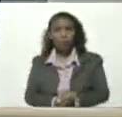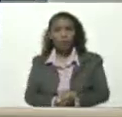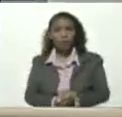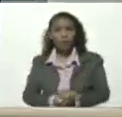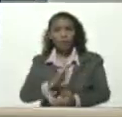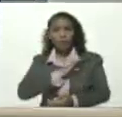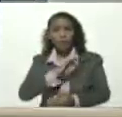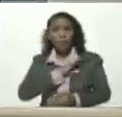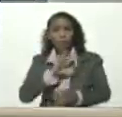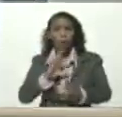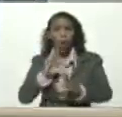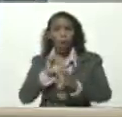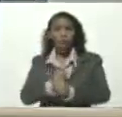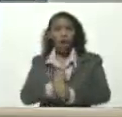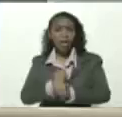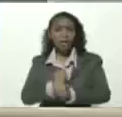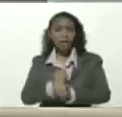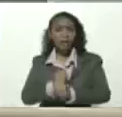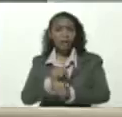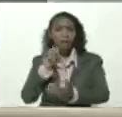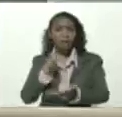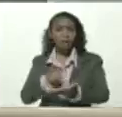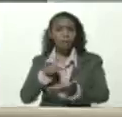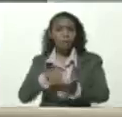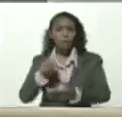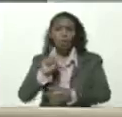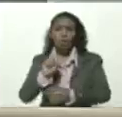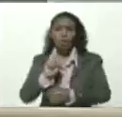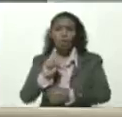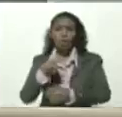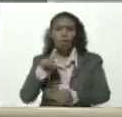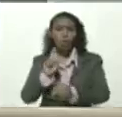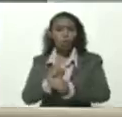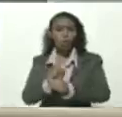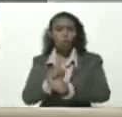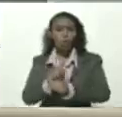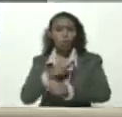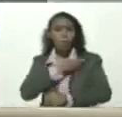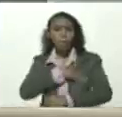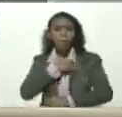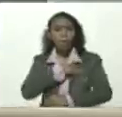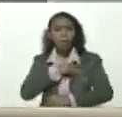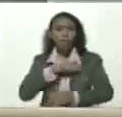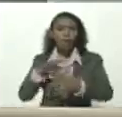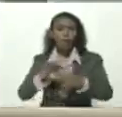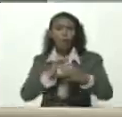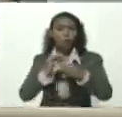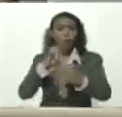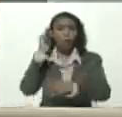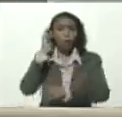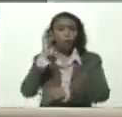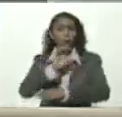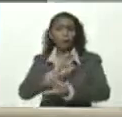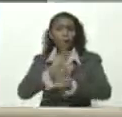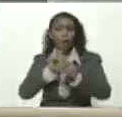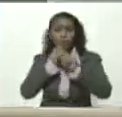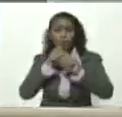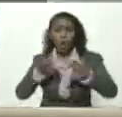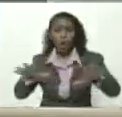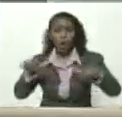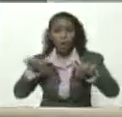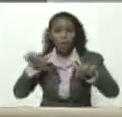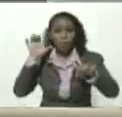tenemos la confianza de la presencia no solo de la misión de observación de la Unión Europea, que está desplegada en todo el